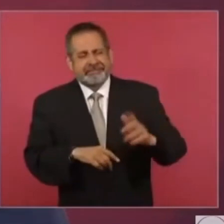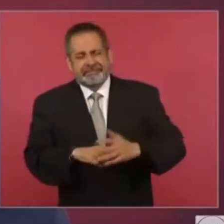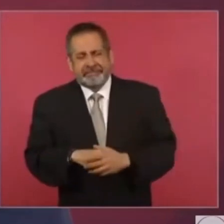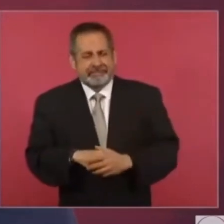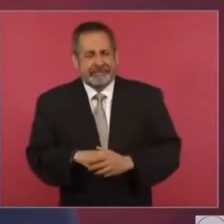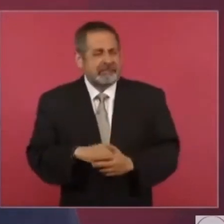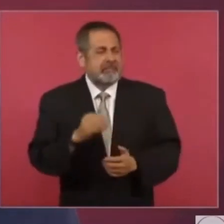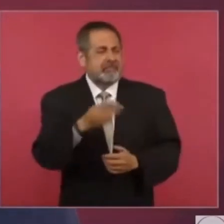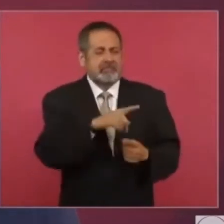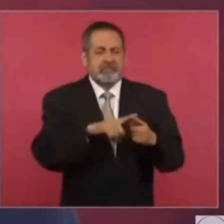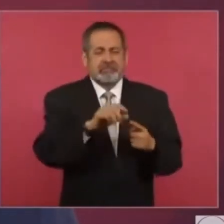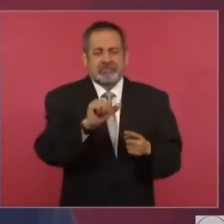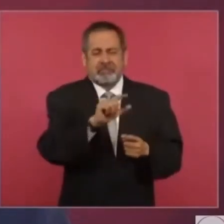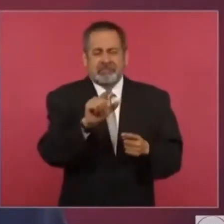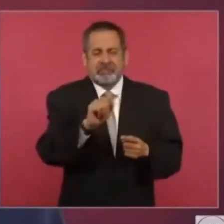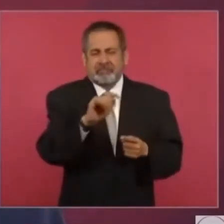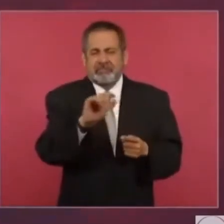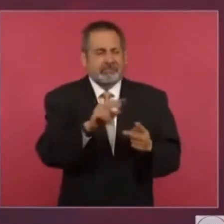o